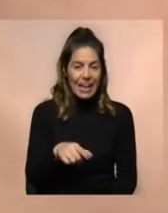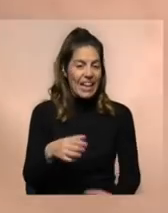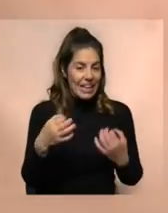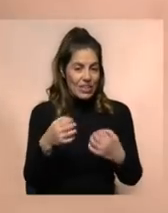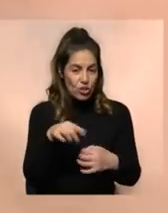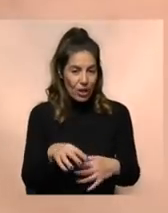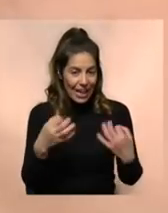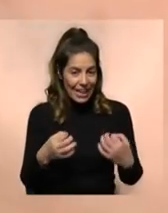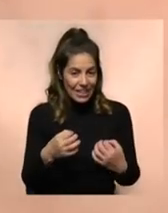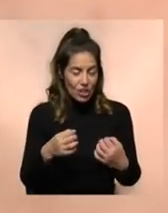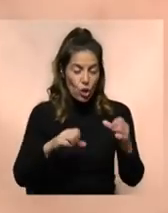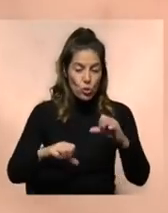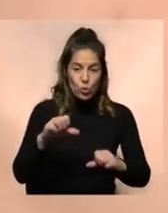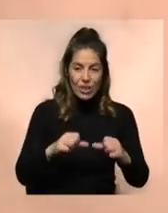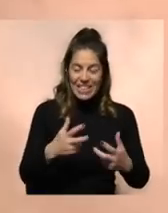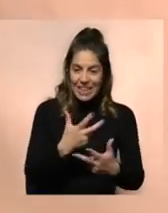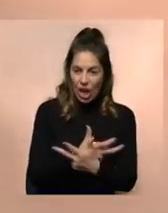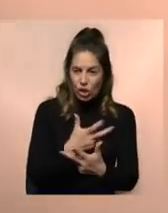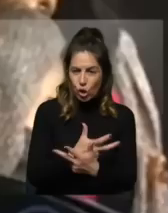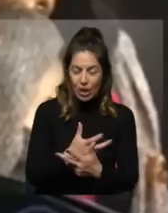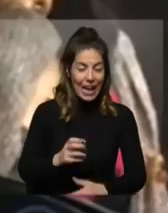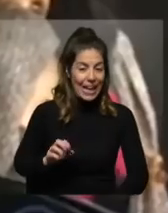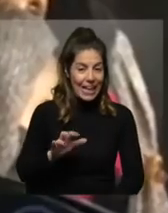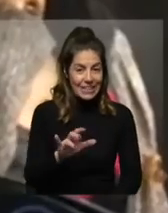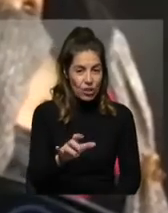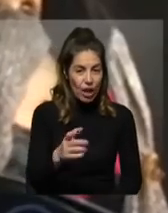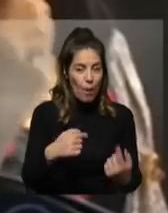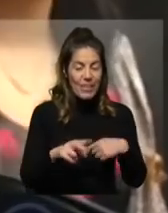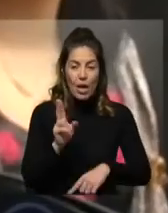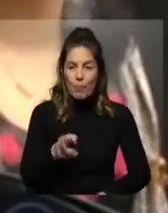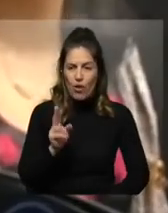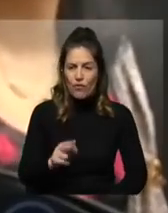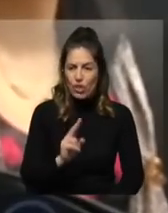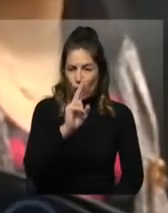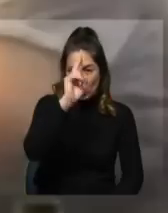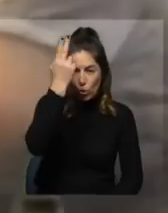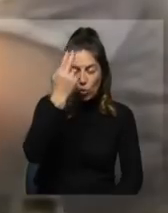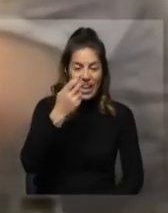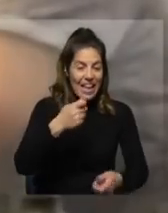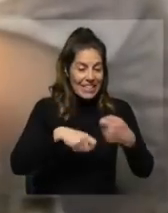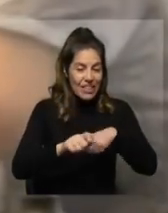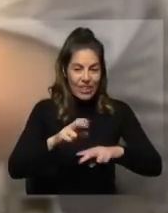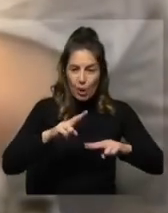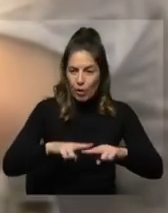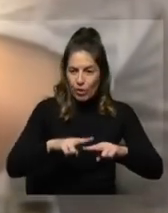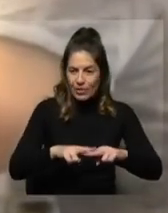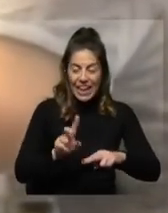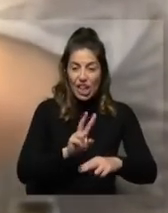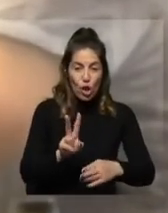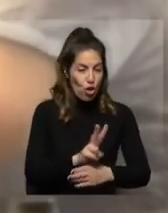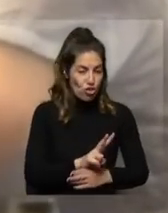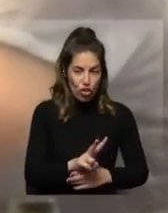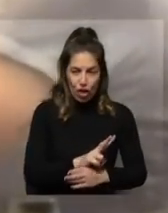dispositivos tienen sustancias tóxicas y carcinógenas y Pese que están prohibidos en Uruguay se venden por internet y no están siendo fiscalizados